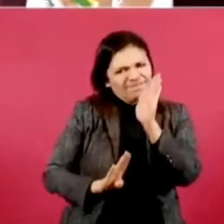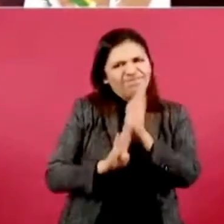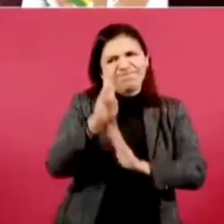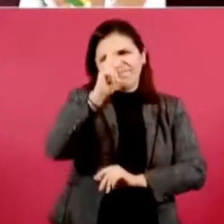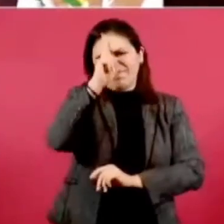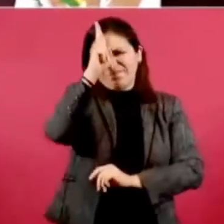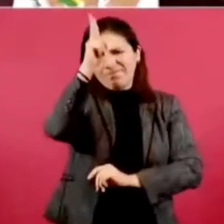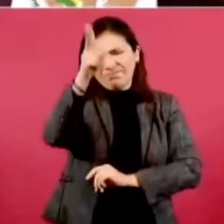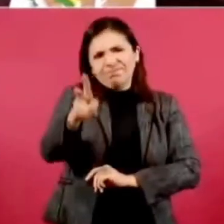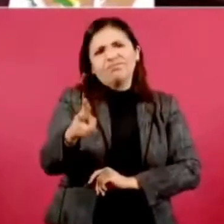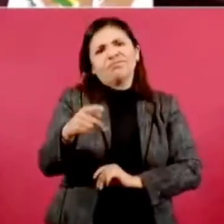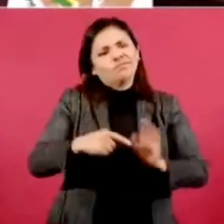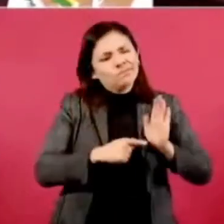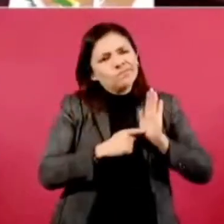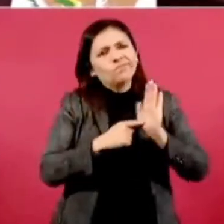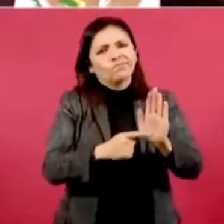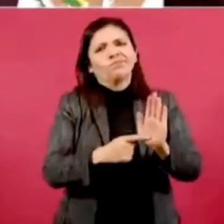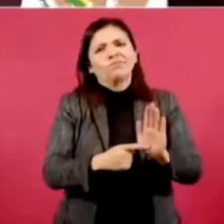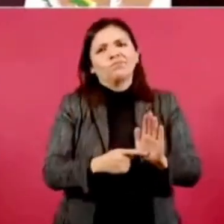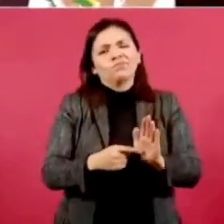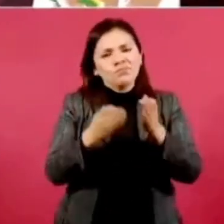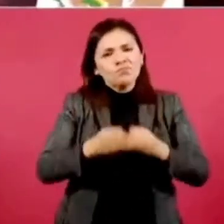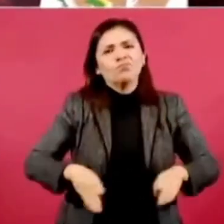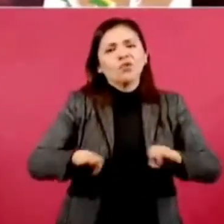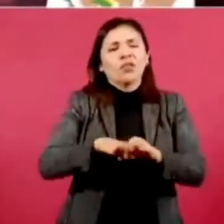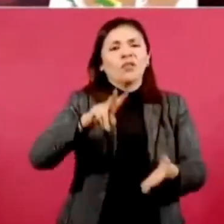exaltar nuestros valores,